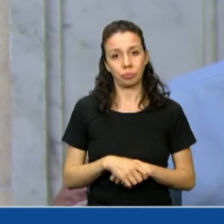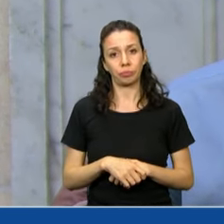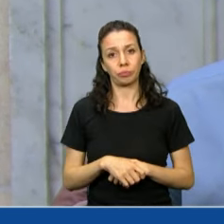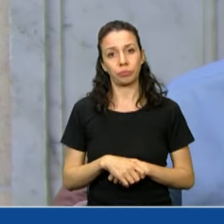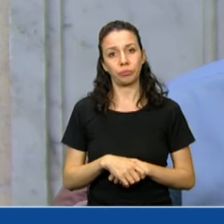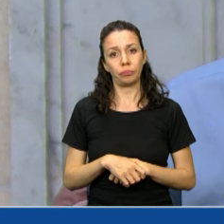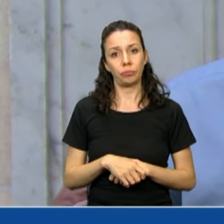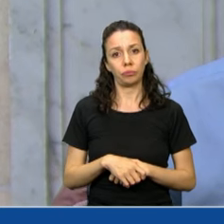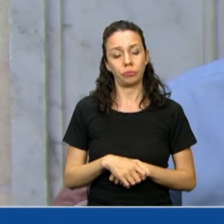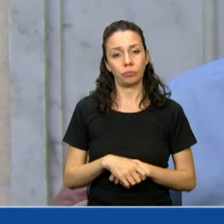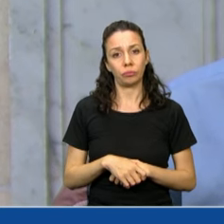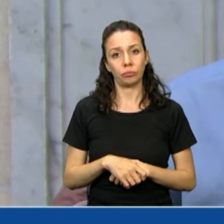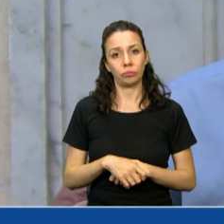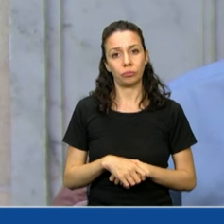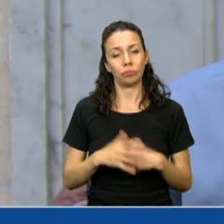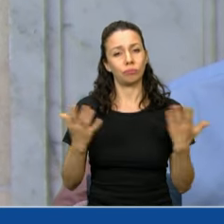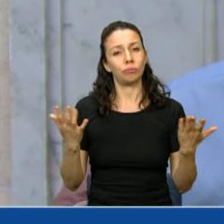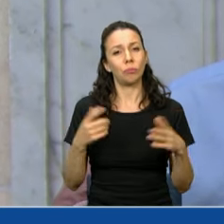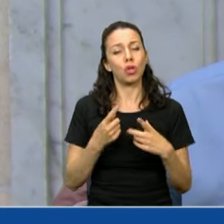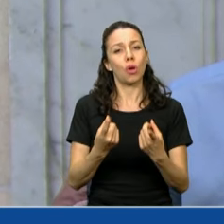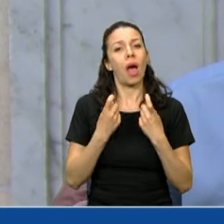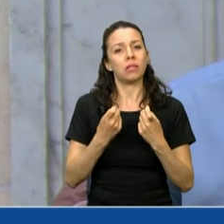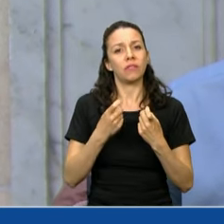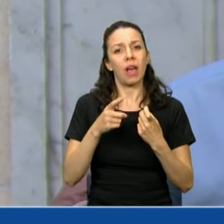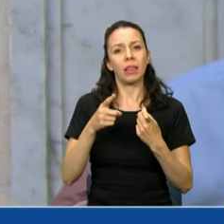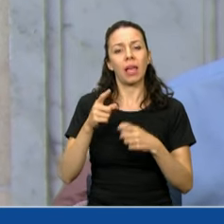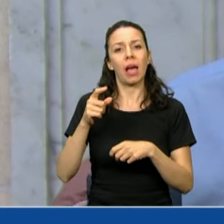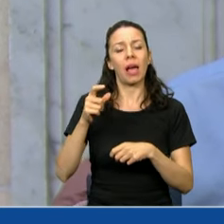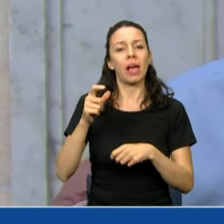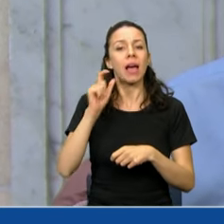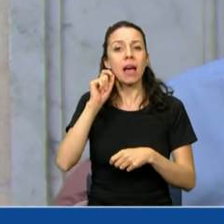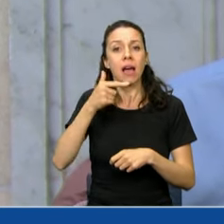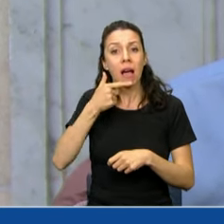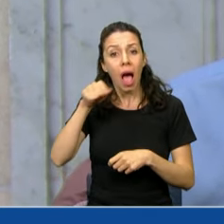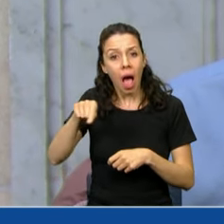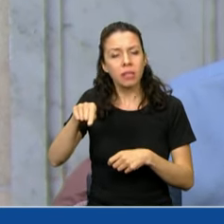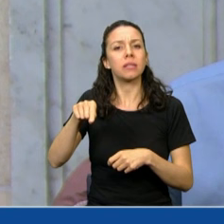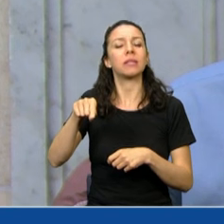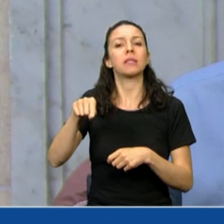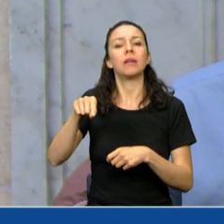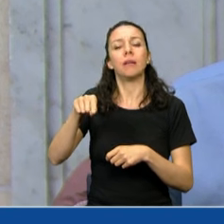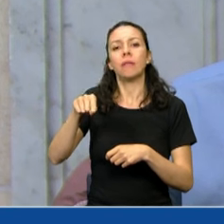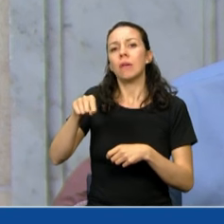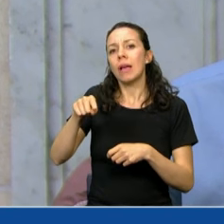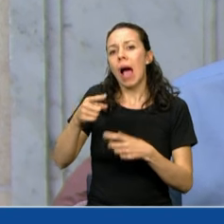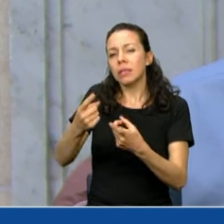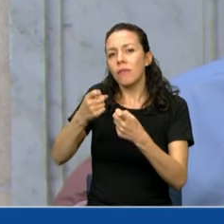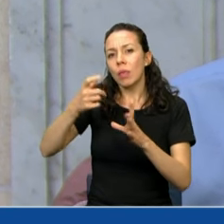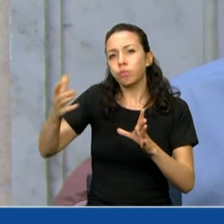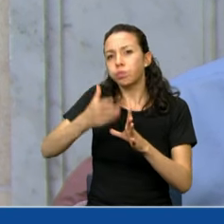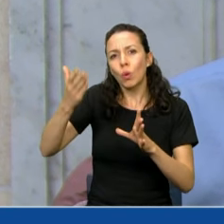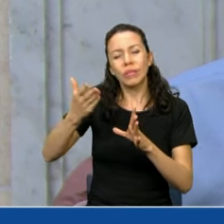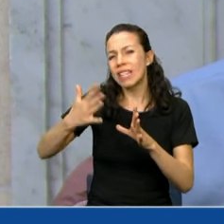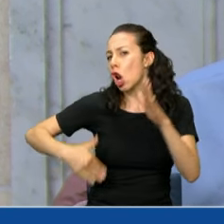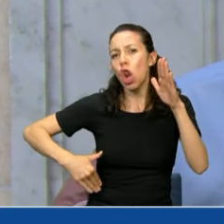es necesario incrementar la producción de gnl a una escala máxima posible